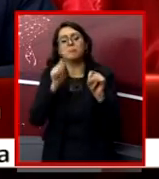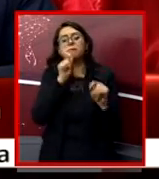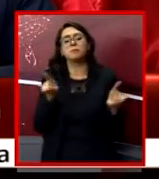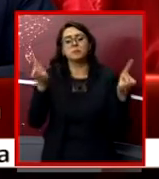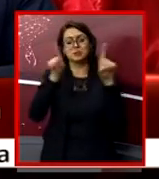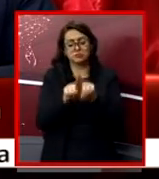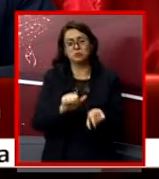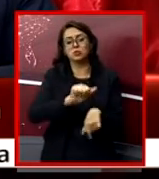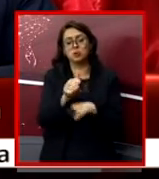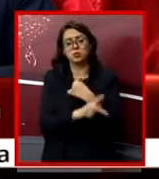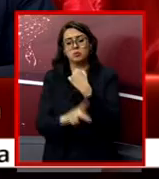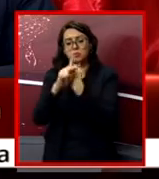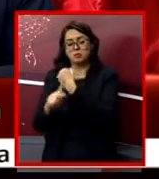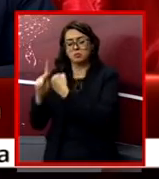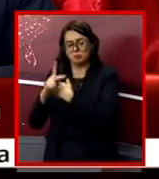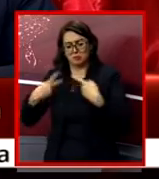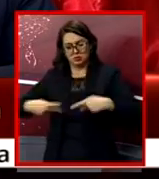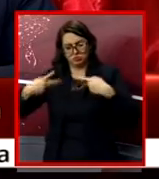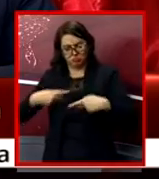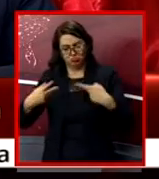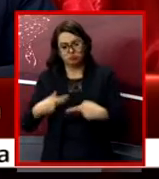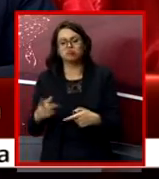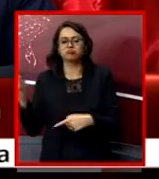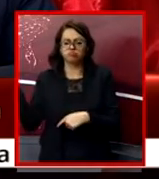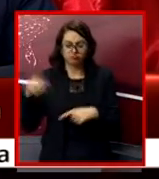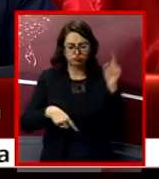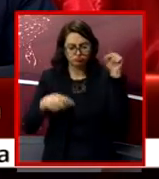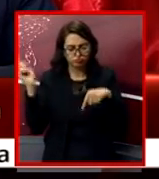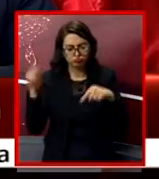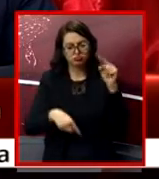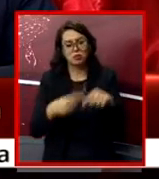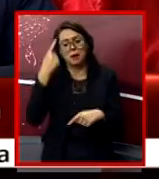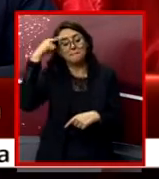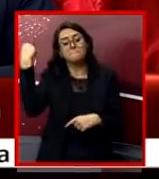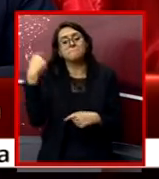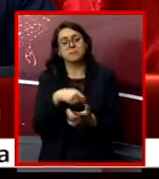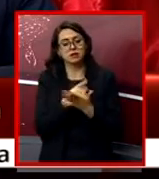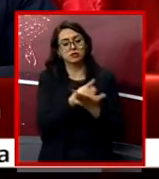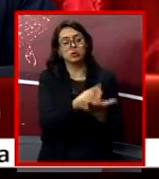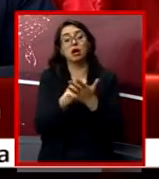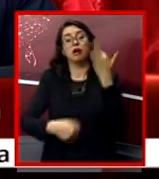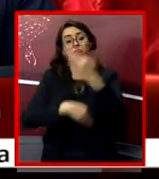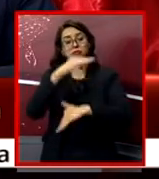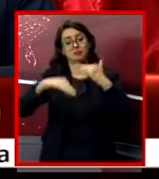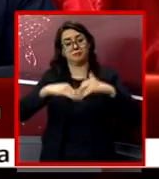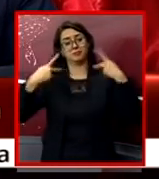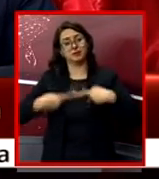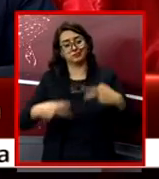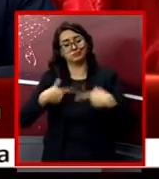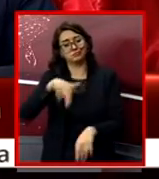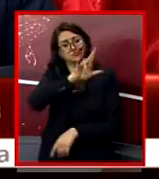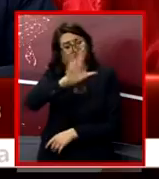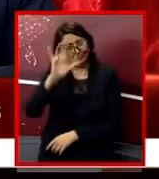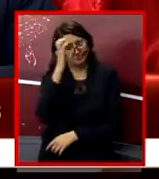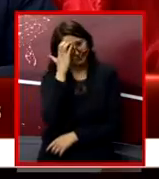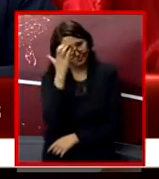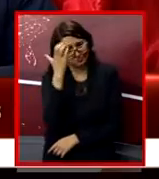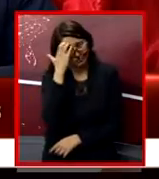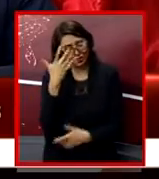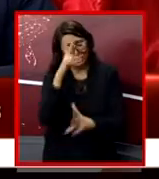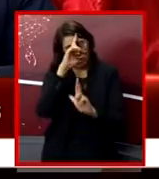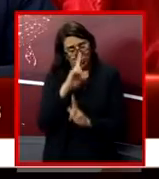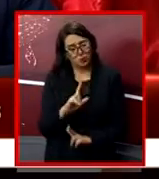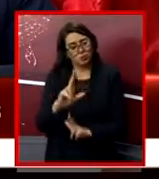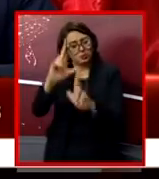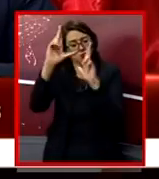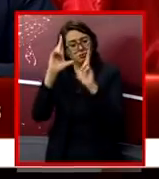que mandaron ayuda humanitaria para mitigar los efectos de este sismo. A todos ellos, reconocimiento y homenaje